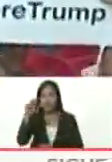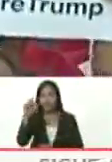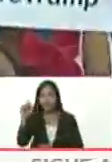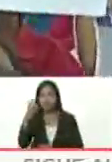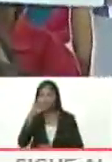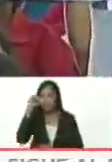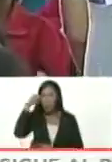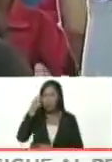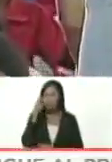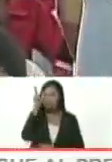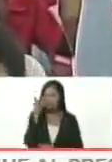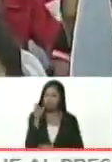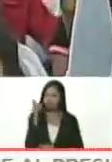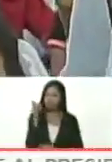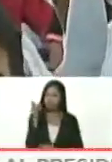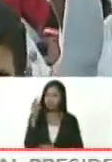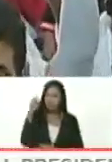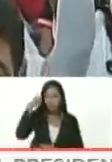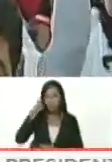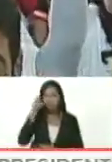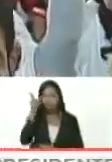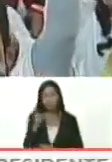fantasma.